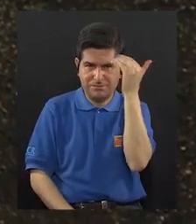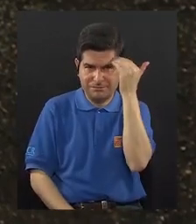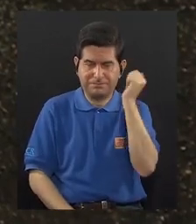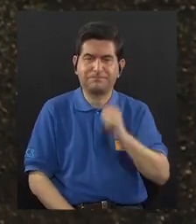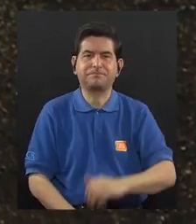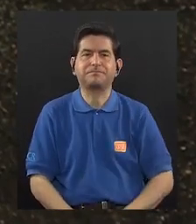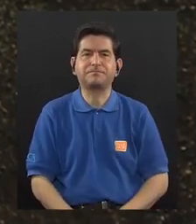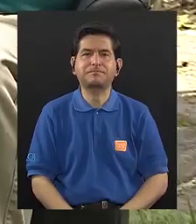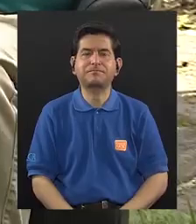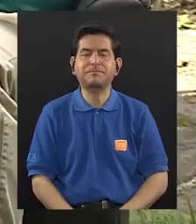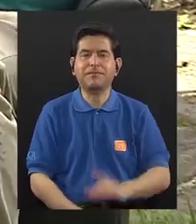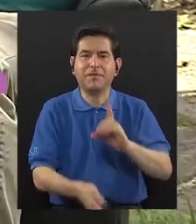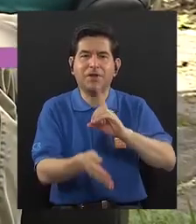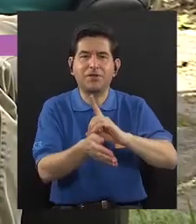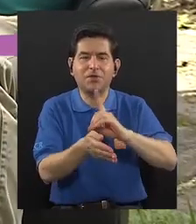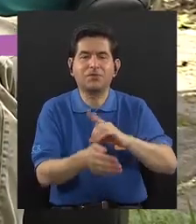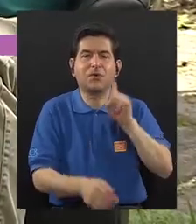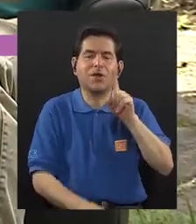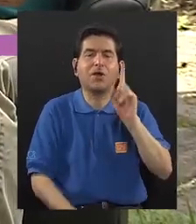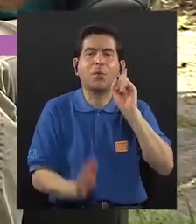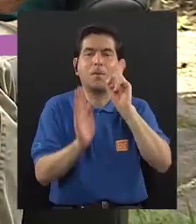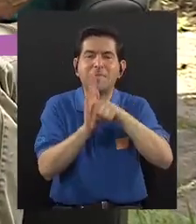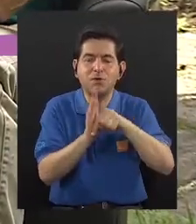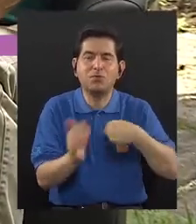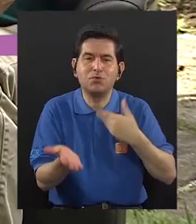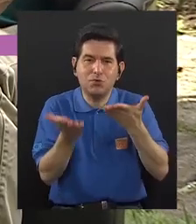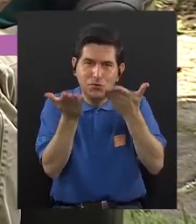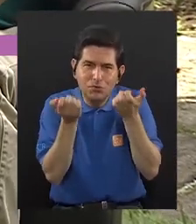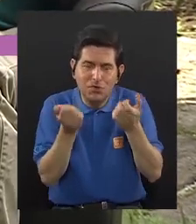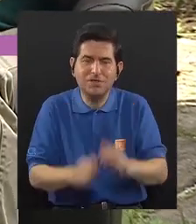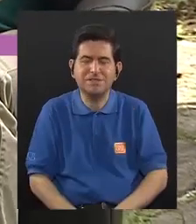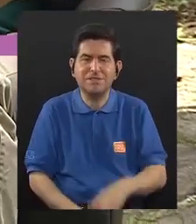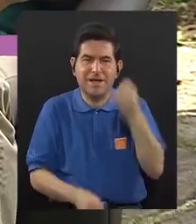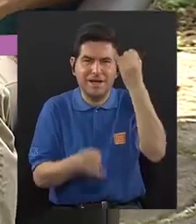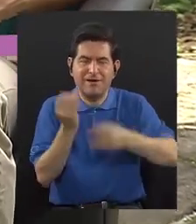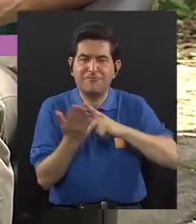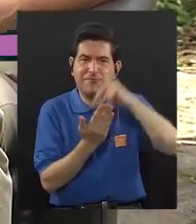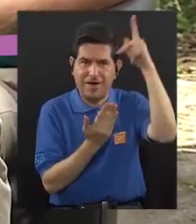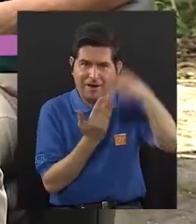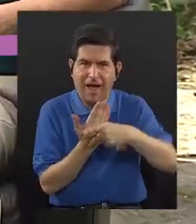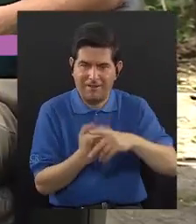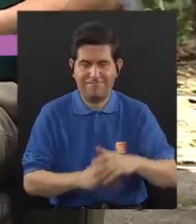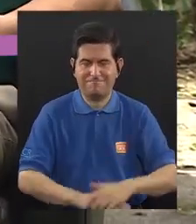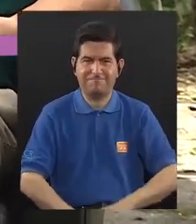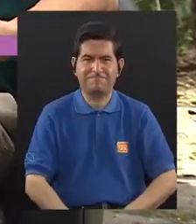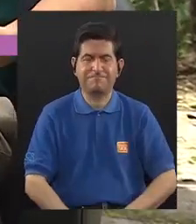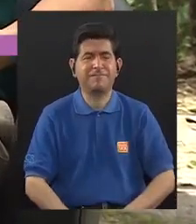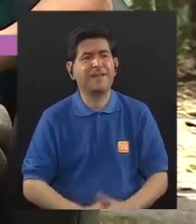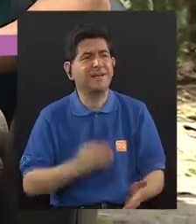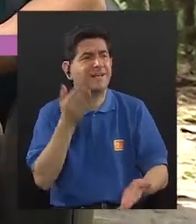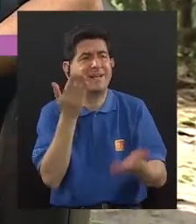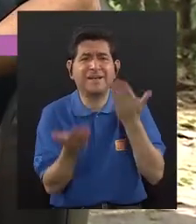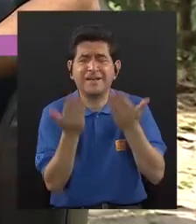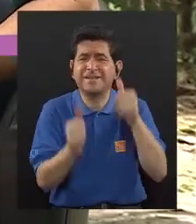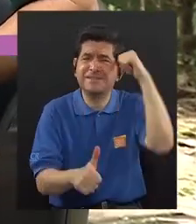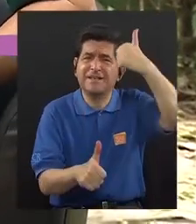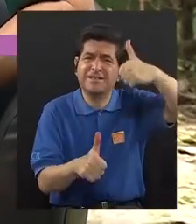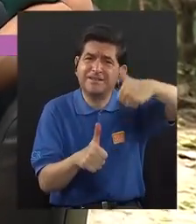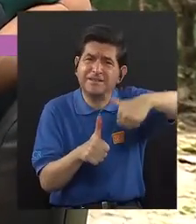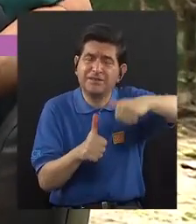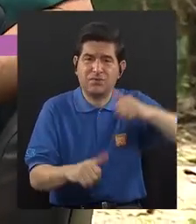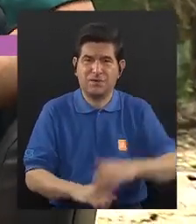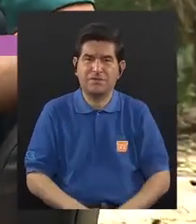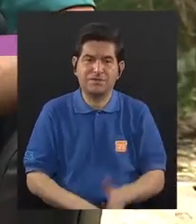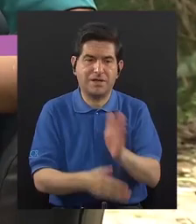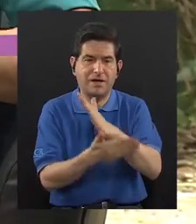en cuenta esto nos queda un minuto hacer un cierre de programa tal vez tomando en